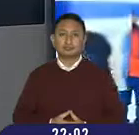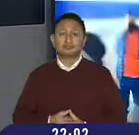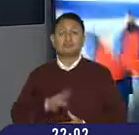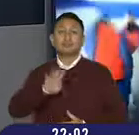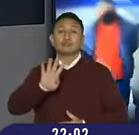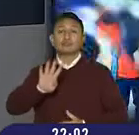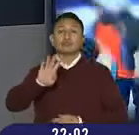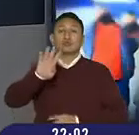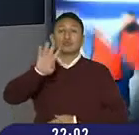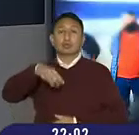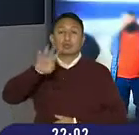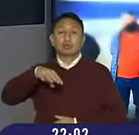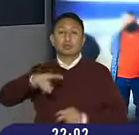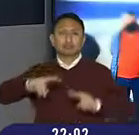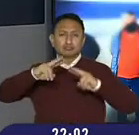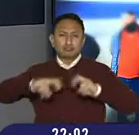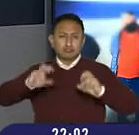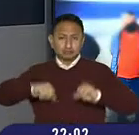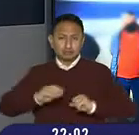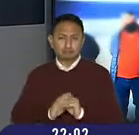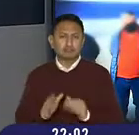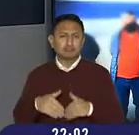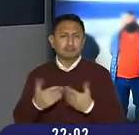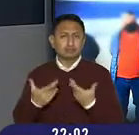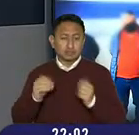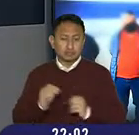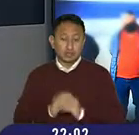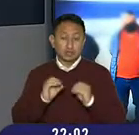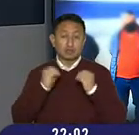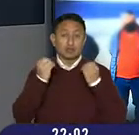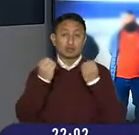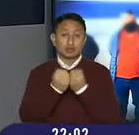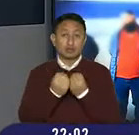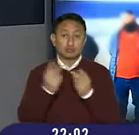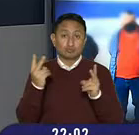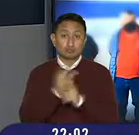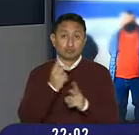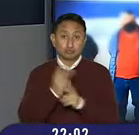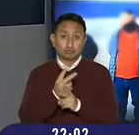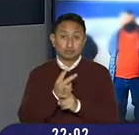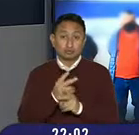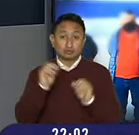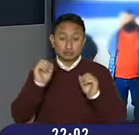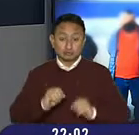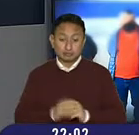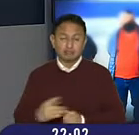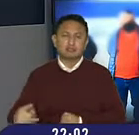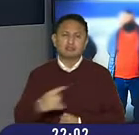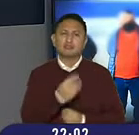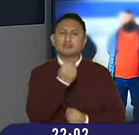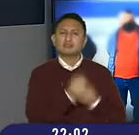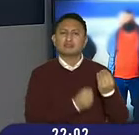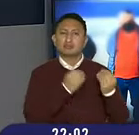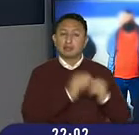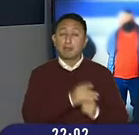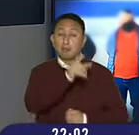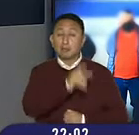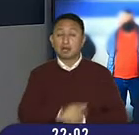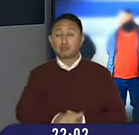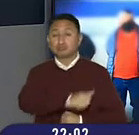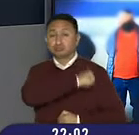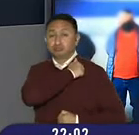Más de 4 meses de investigaciones dieron con la desarticulación de una organización delictiva que presuntamente se dedicaba al robo de